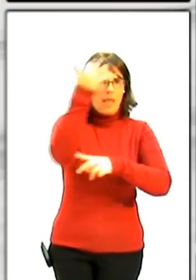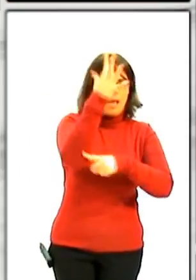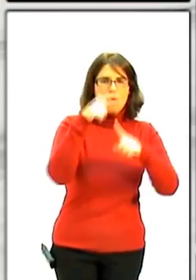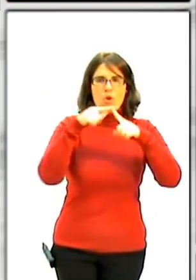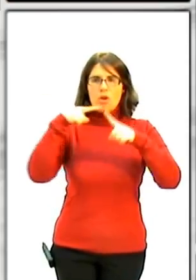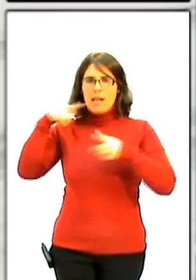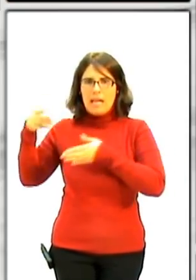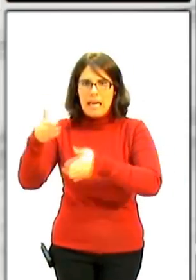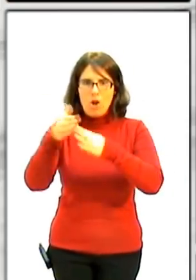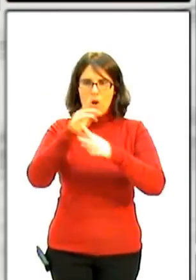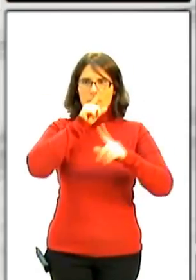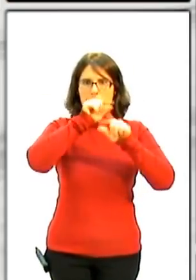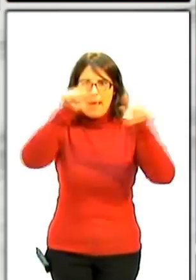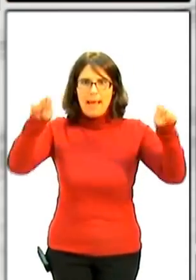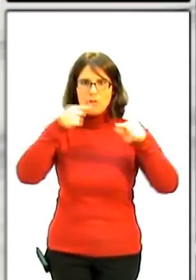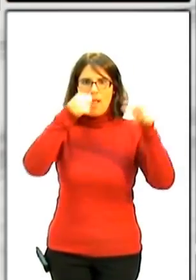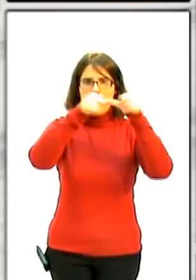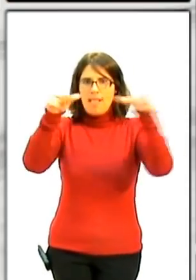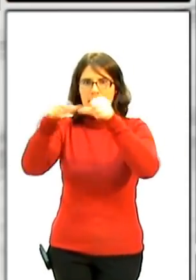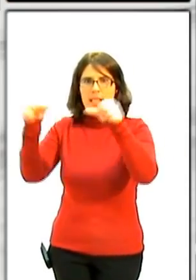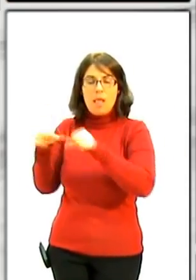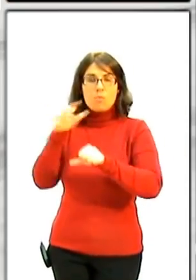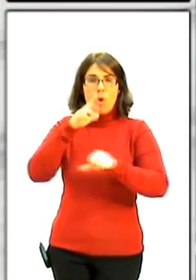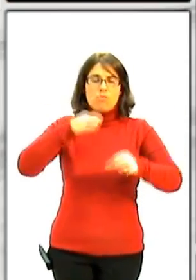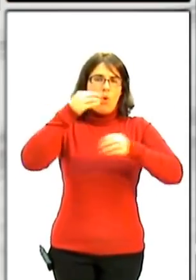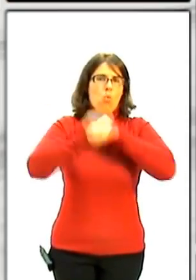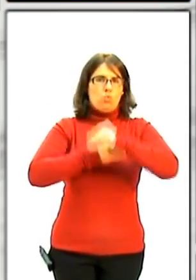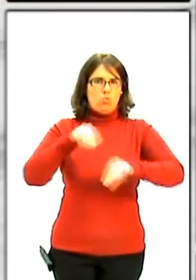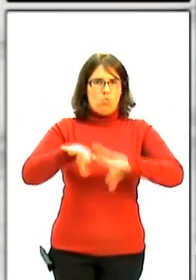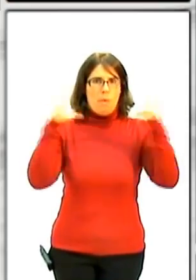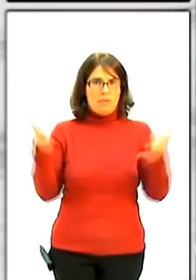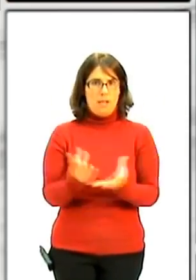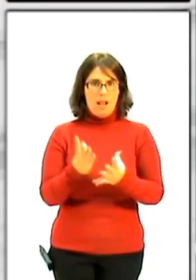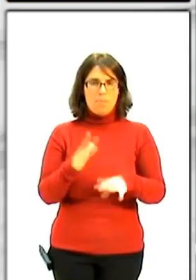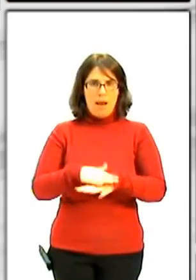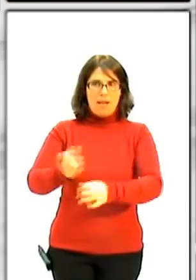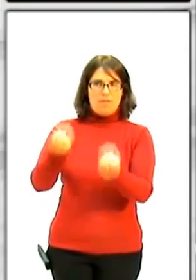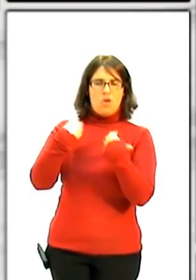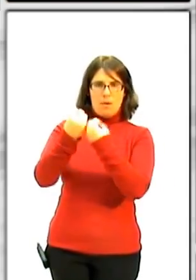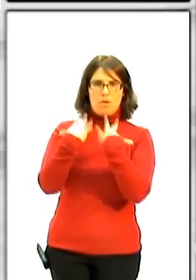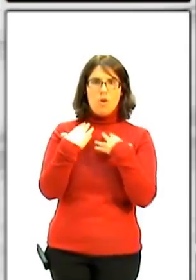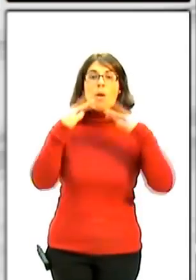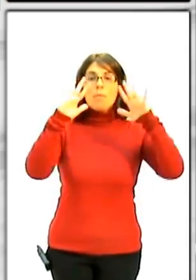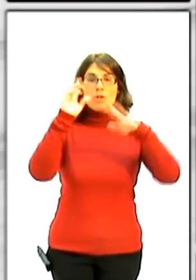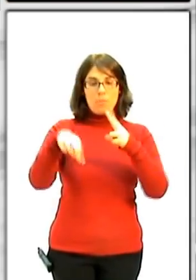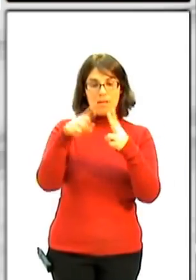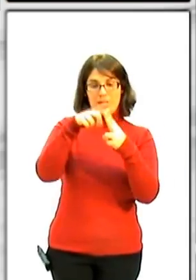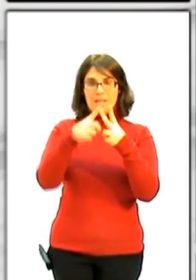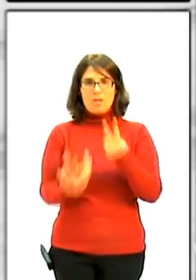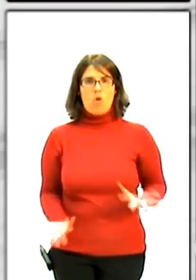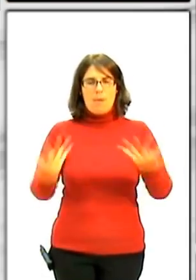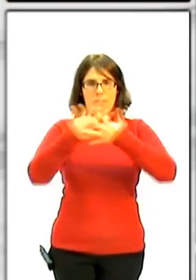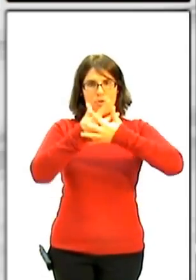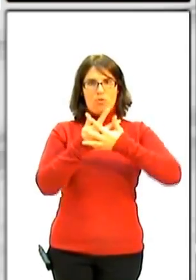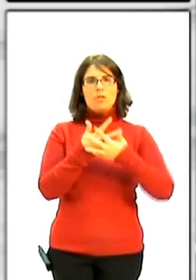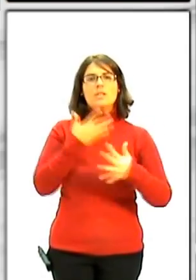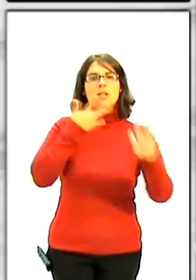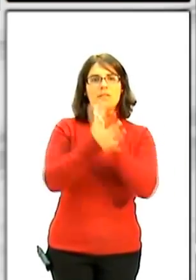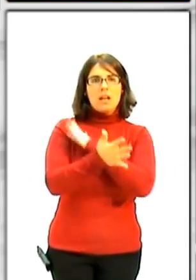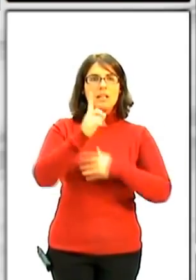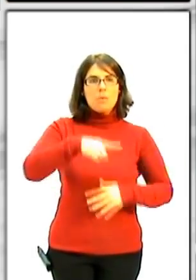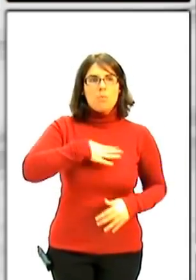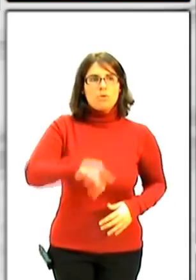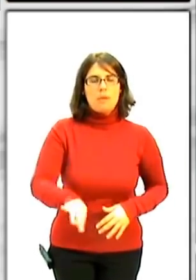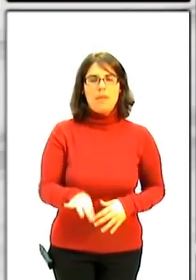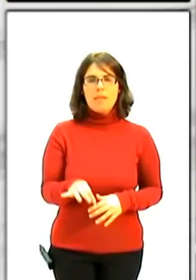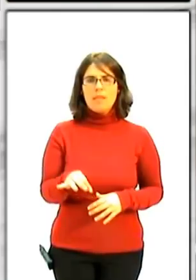uso universal, ¿no? Pero bueno, existe la combinación, como decía, de ambos, ¿no? Existe además la posibilidad áctica,